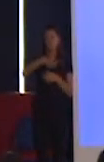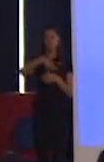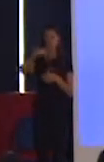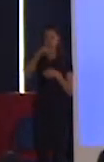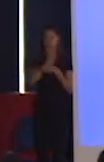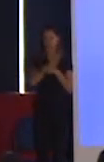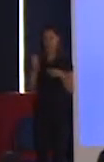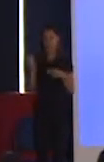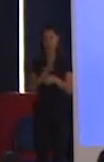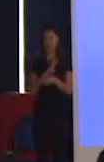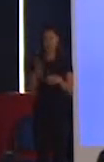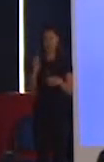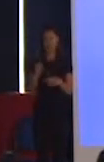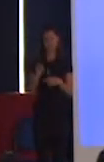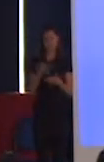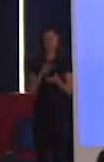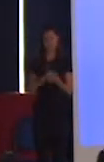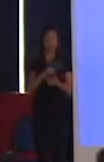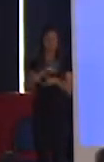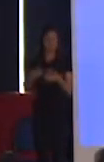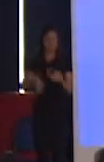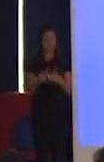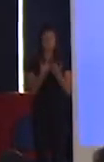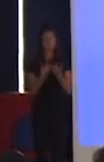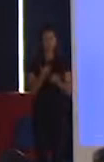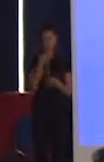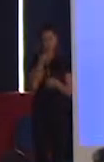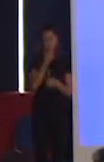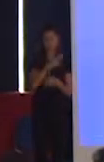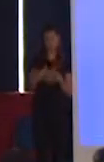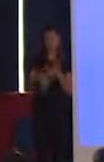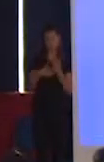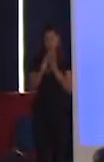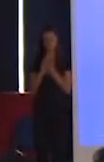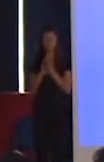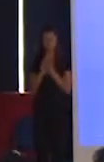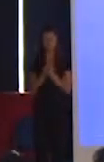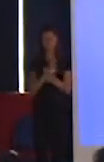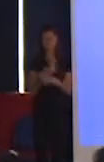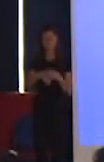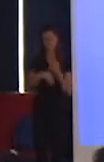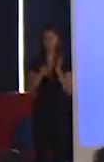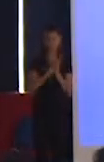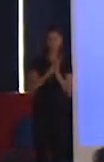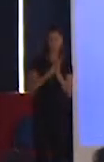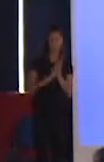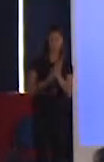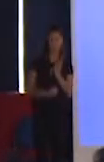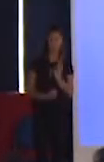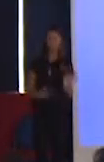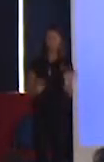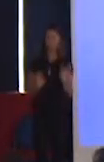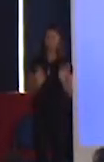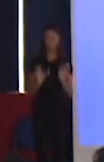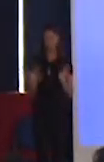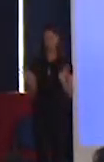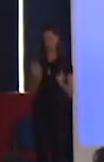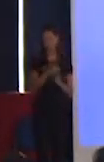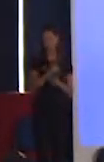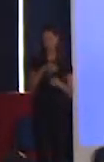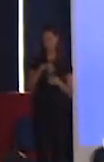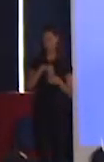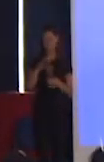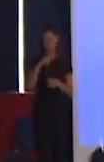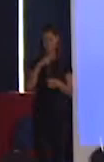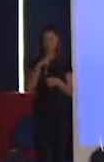¿listo? Para que también todo lo que pasó hoy, toda la información que tengan, los apuntes que no alcanzaron a tener, los tengan a su